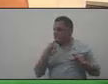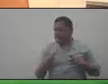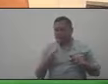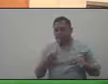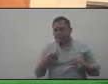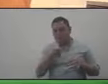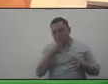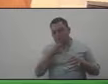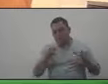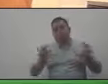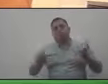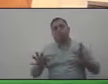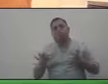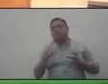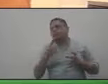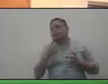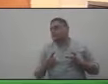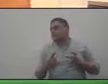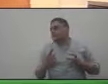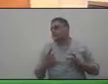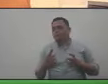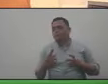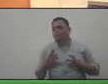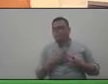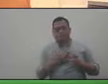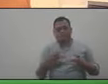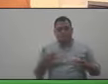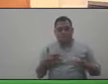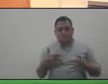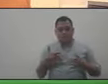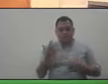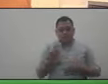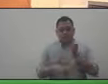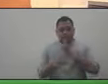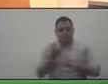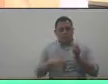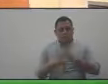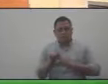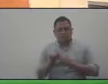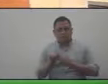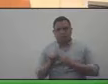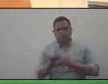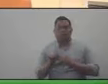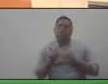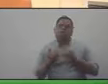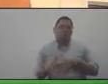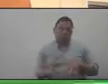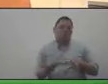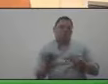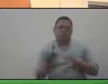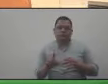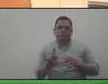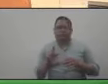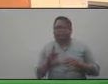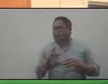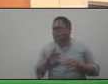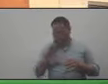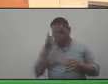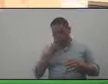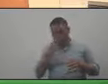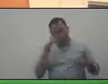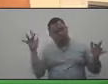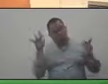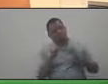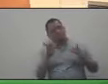y me atrevo a decirlo acá, si la salud falla en el departamento de Casanare, más allá de lo que de pronto no es competencia nuestra que le